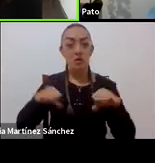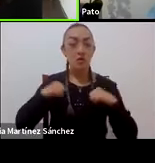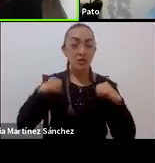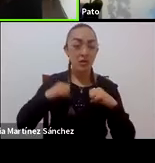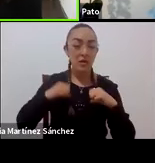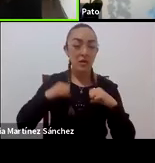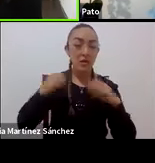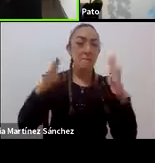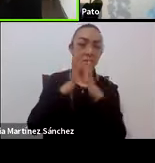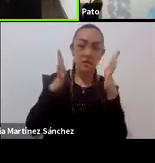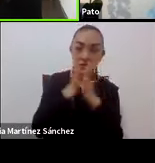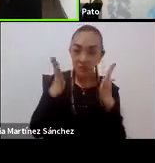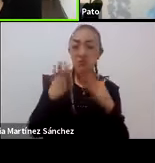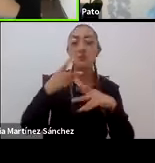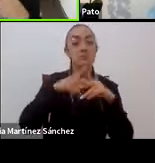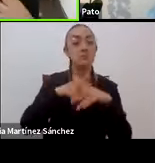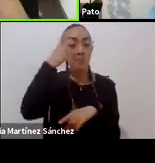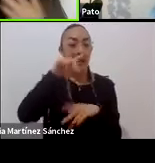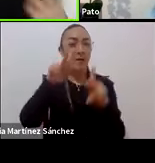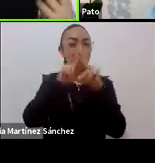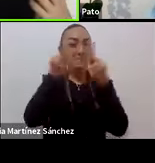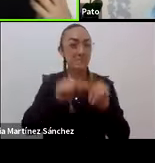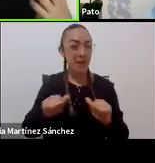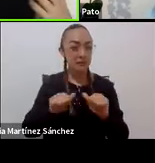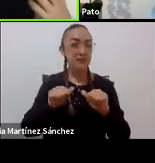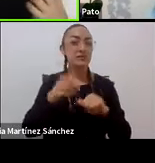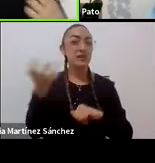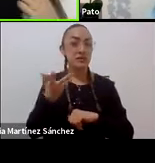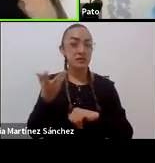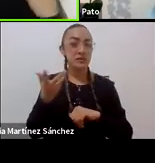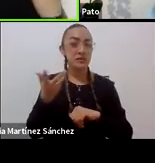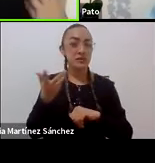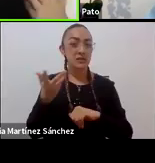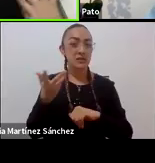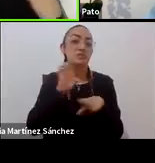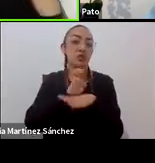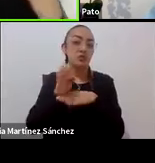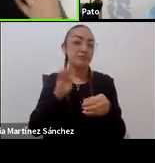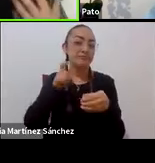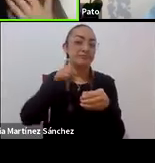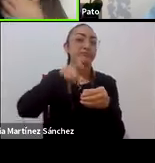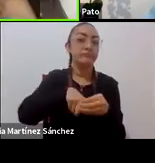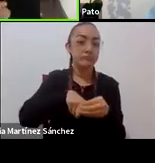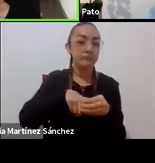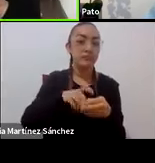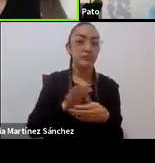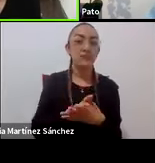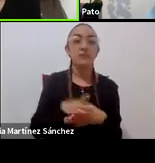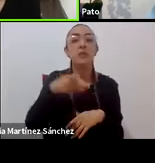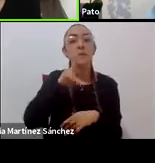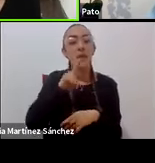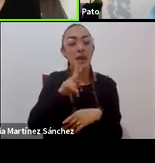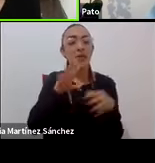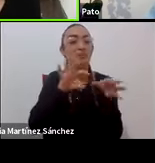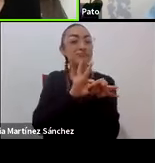y a la construcción de la paz, pero desvinculándola de esta narrativa abstracta, distante,